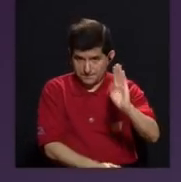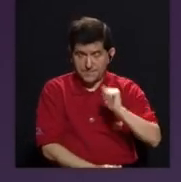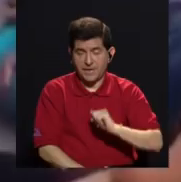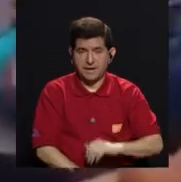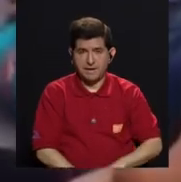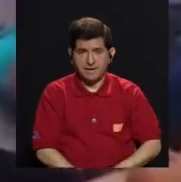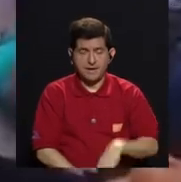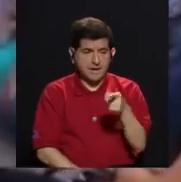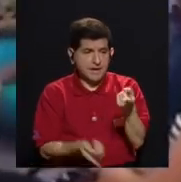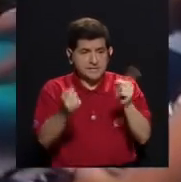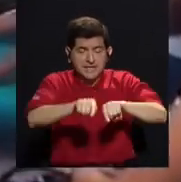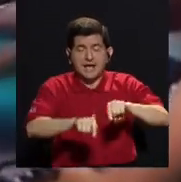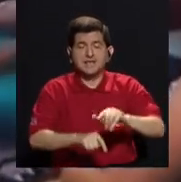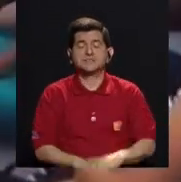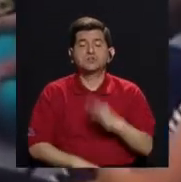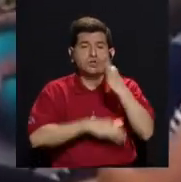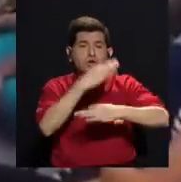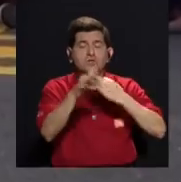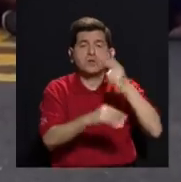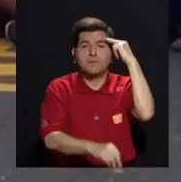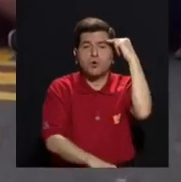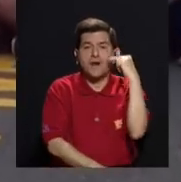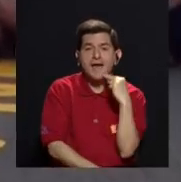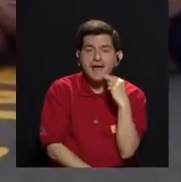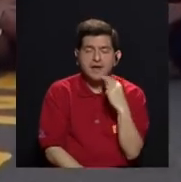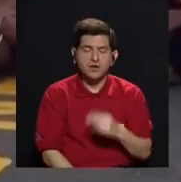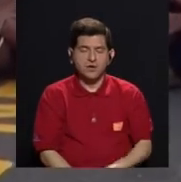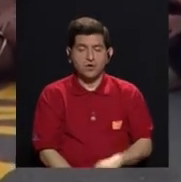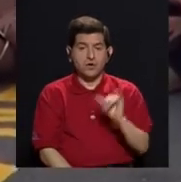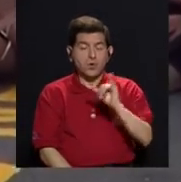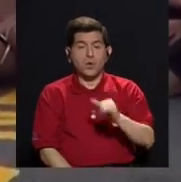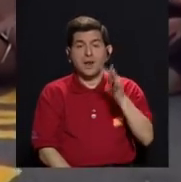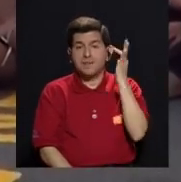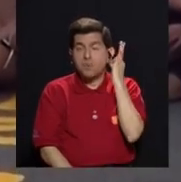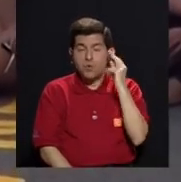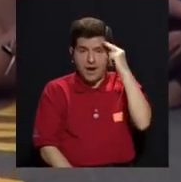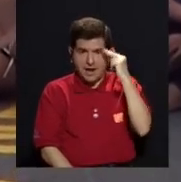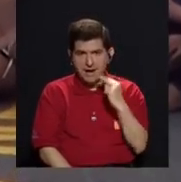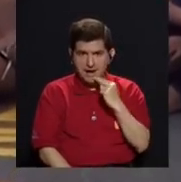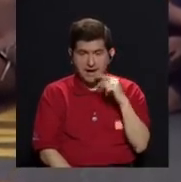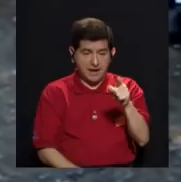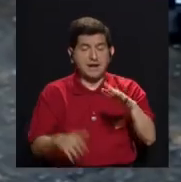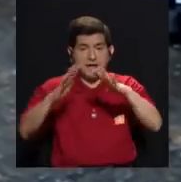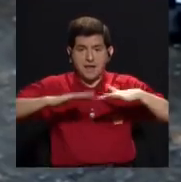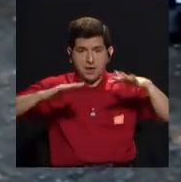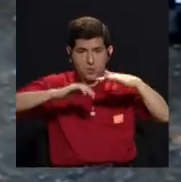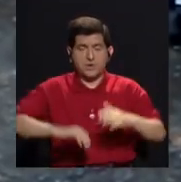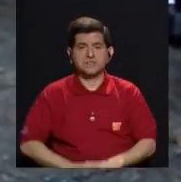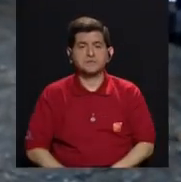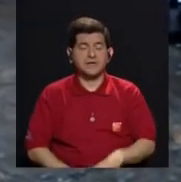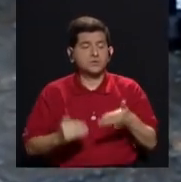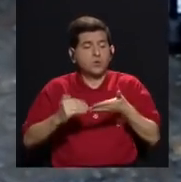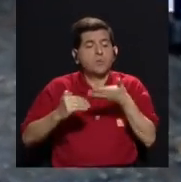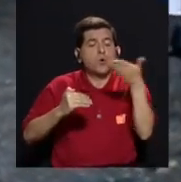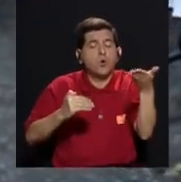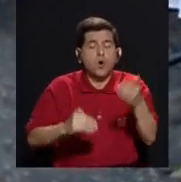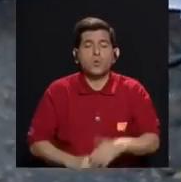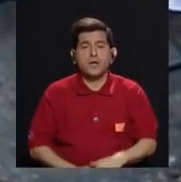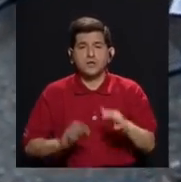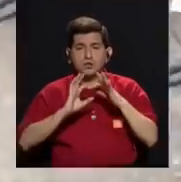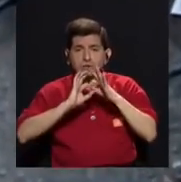y negro que coloca a la mujer negra también un espacio de sexualización de objeto